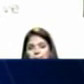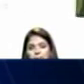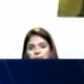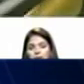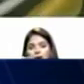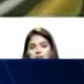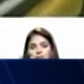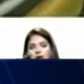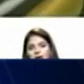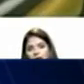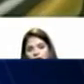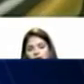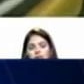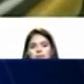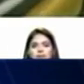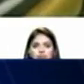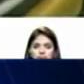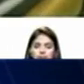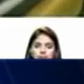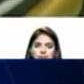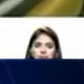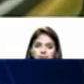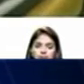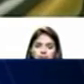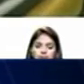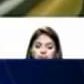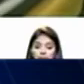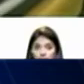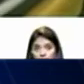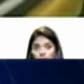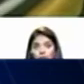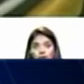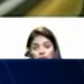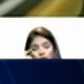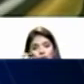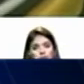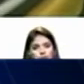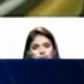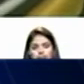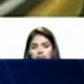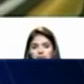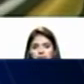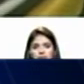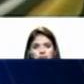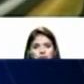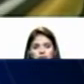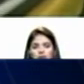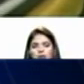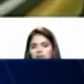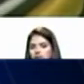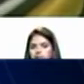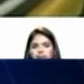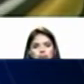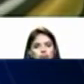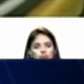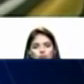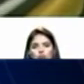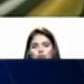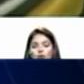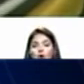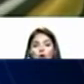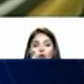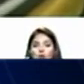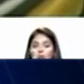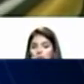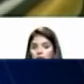@ANCVisoVE. Estaremos anunciando en las próximas horas todas las redes sociales que formarán parte de los vehículos de